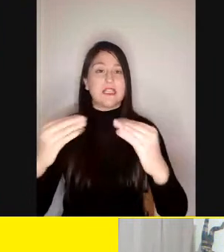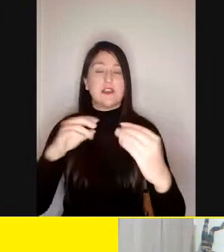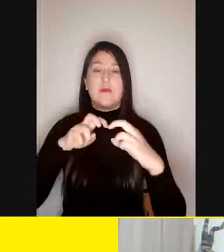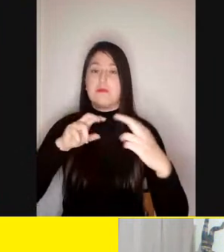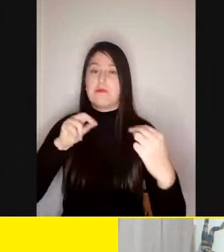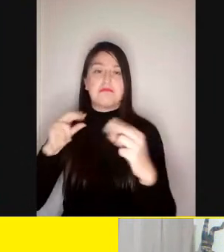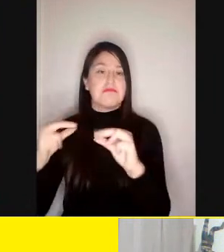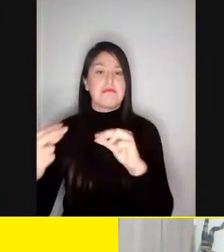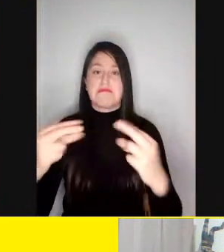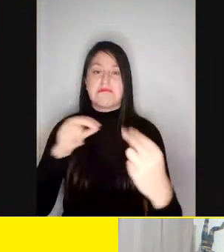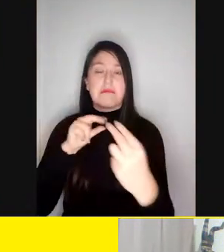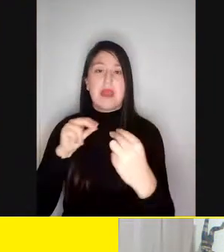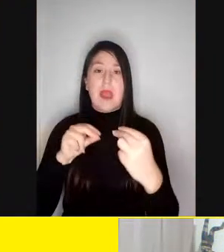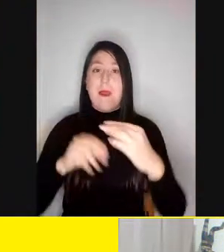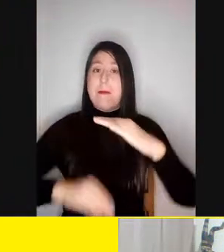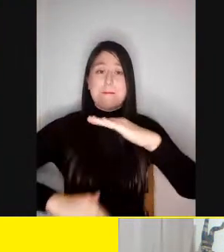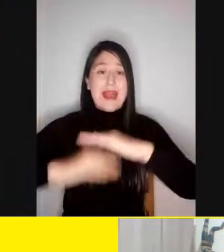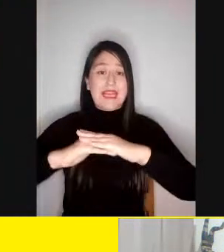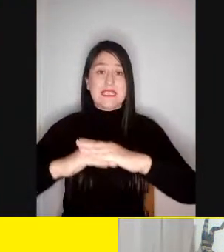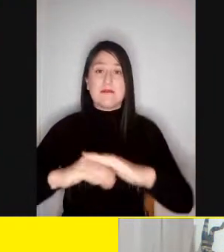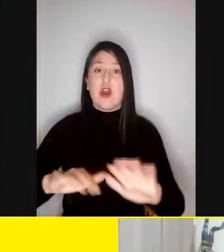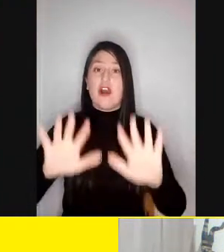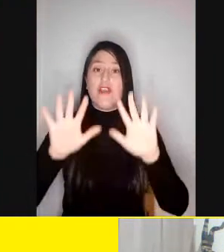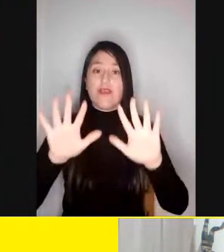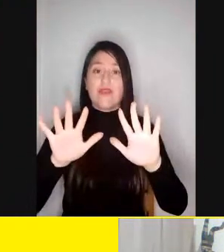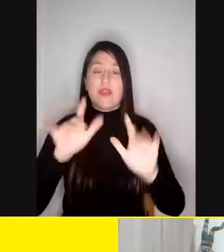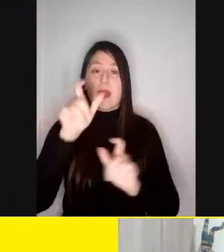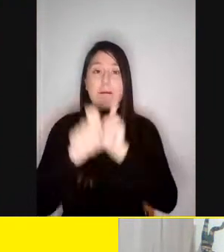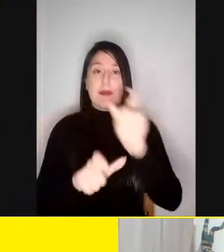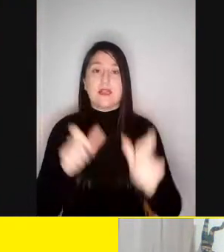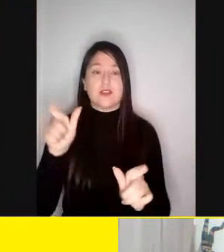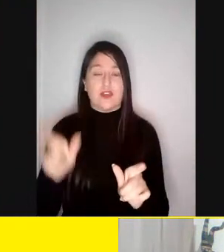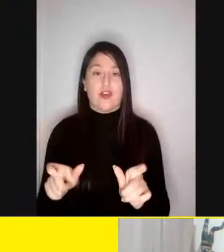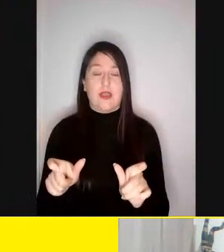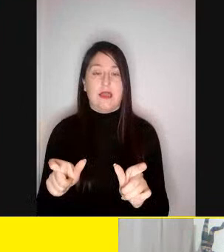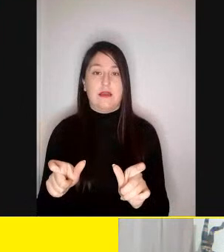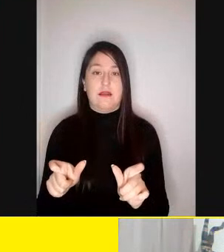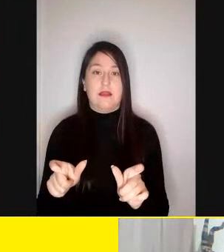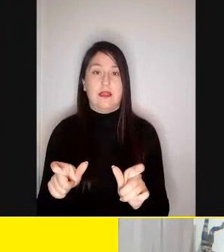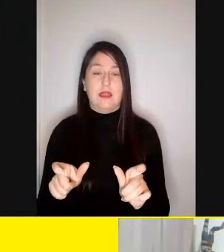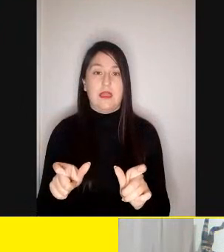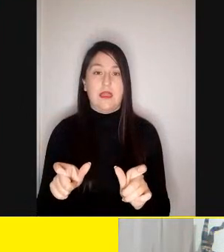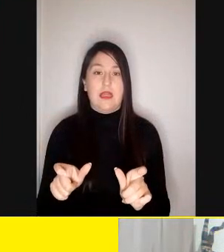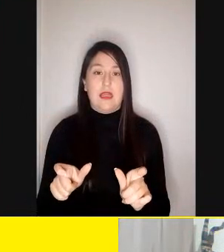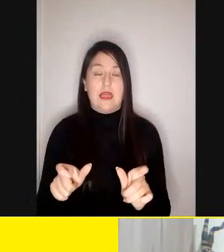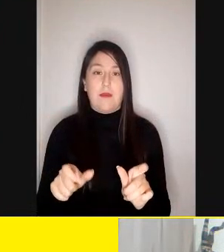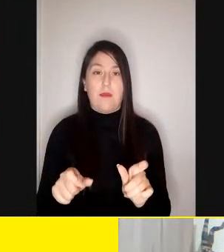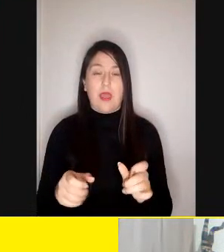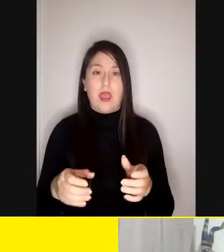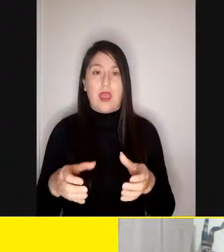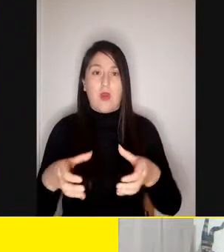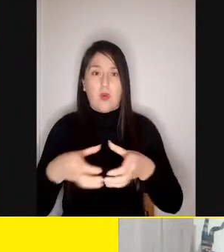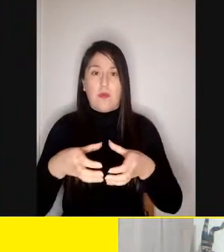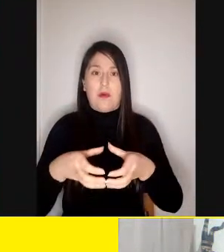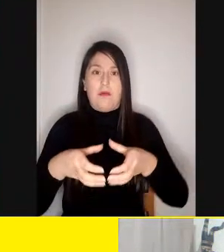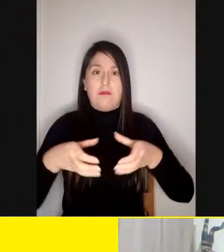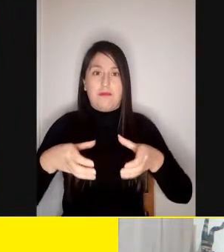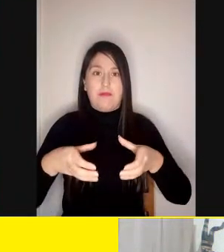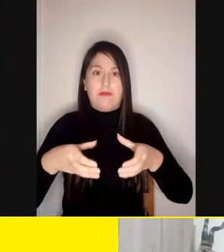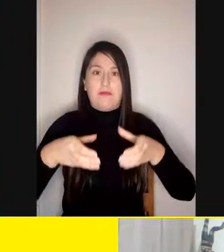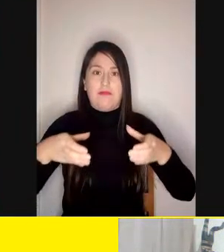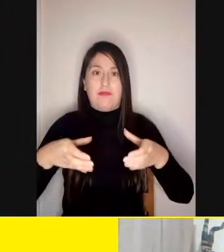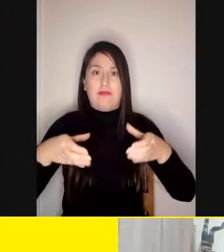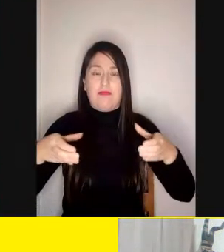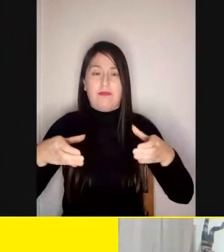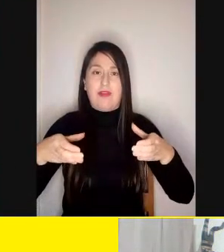diseñados, para conversar alrededor del fogón. Y cuando se nos empieza a ampliar los círculos, es más difícil la conexión,